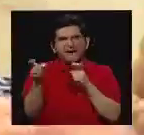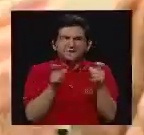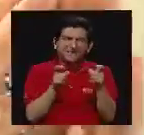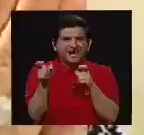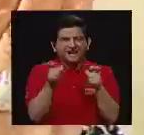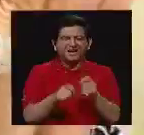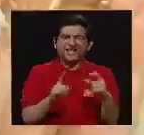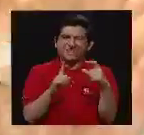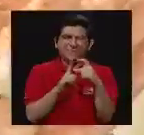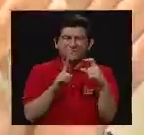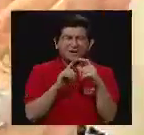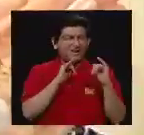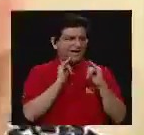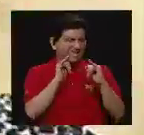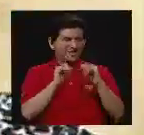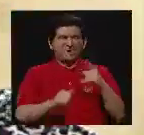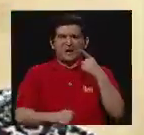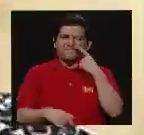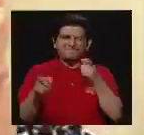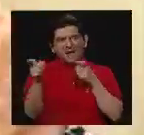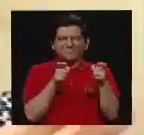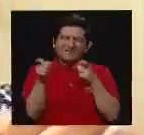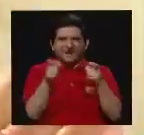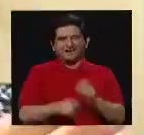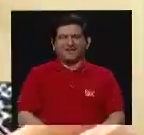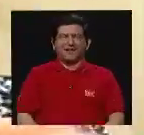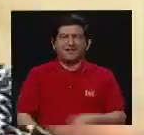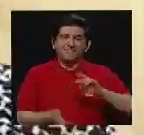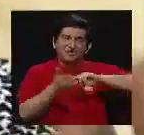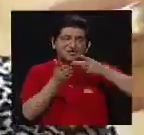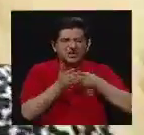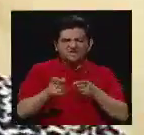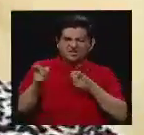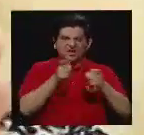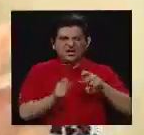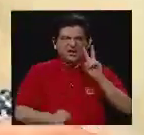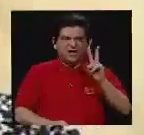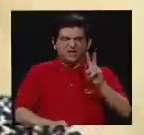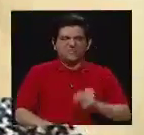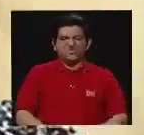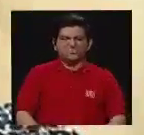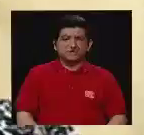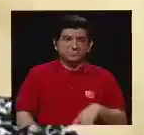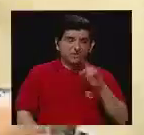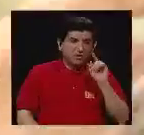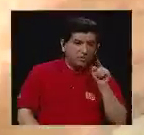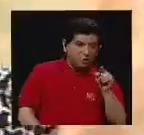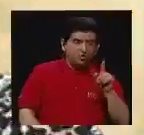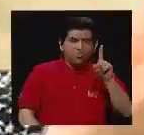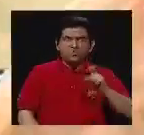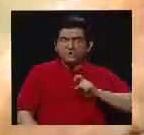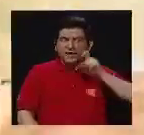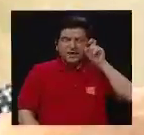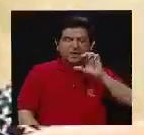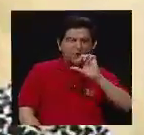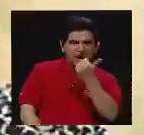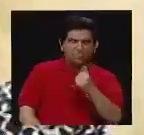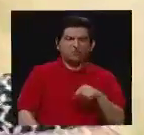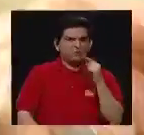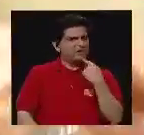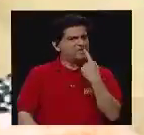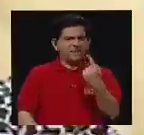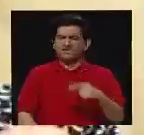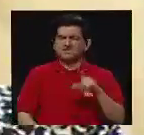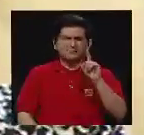matriarcado? Como palabra homóloga de patriarcado, supone un dominio de un sexo sobre el otro, y ella habla de sociedades